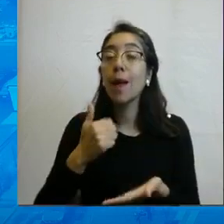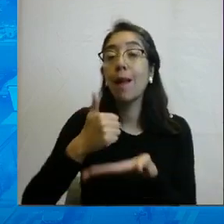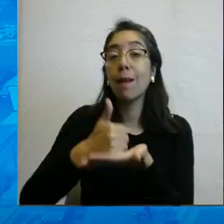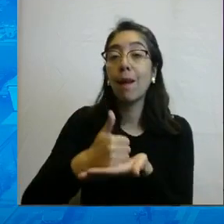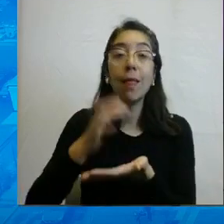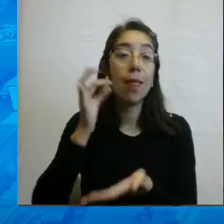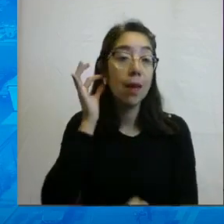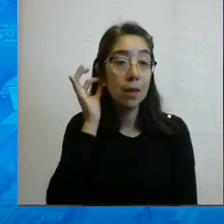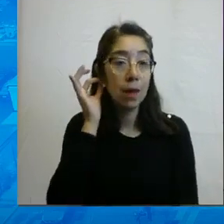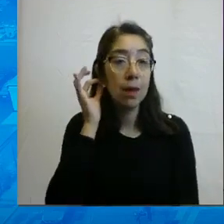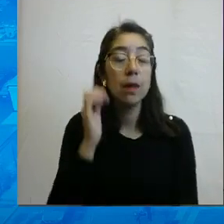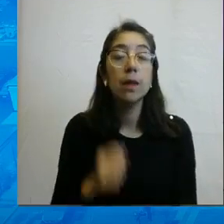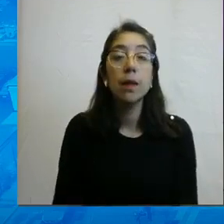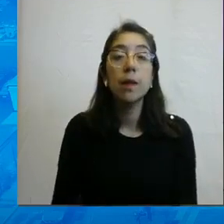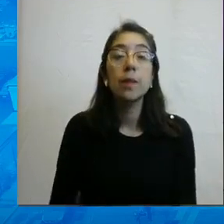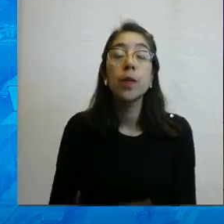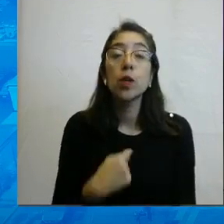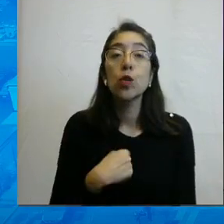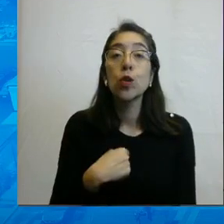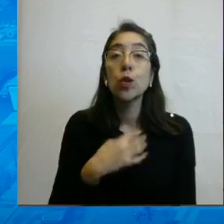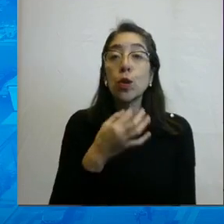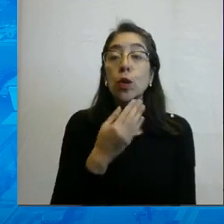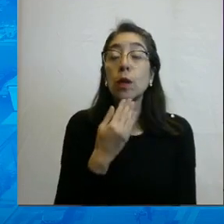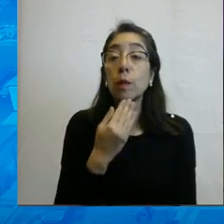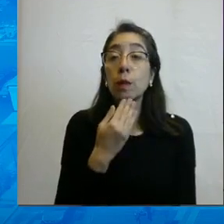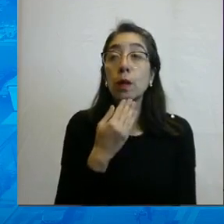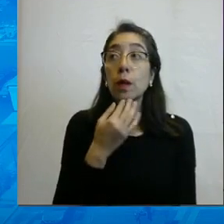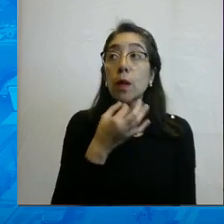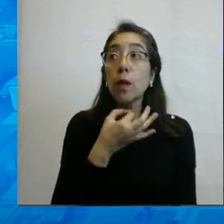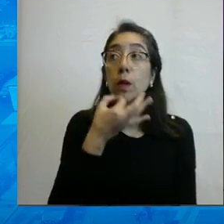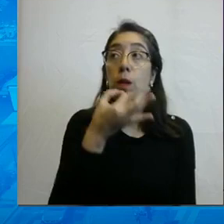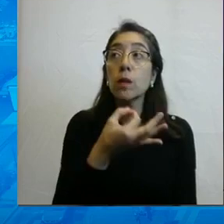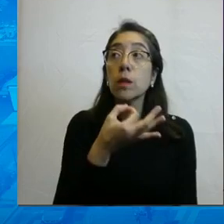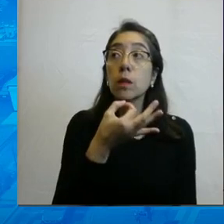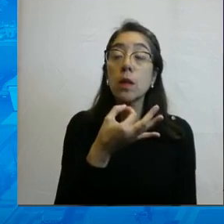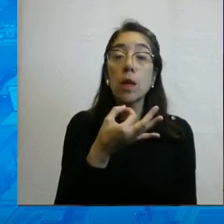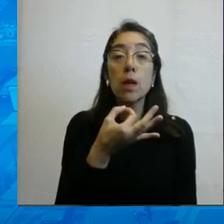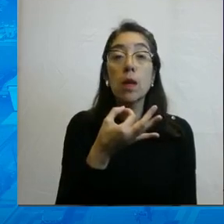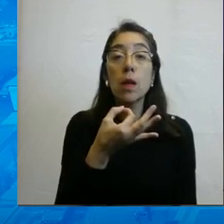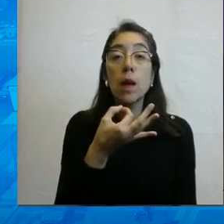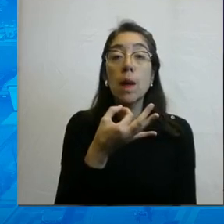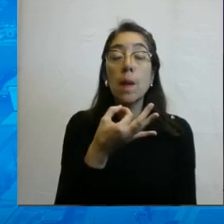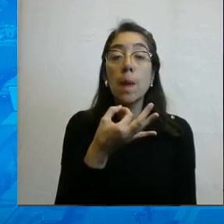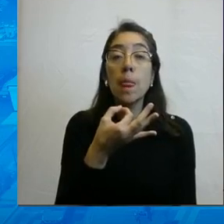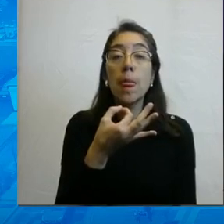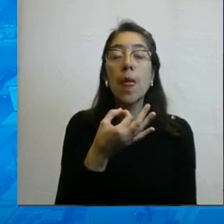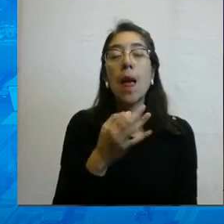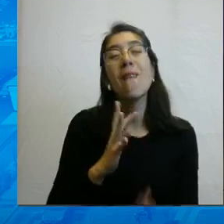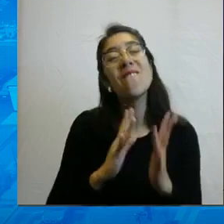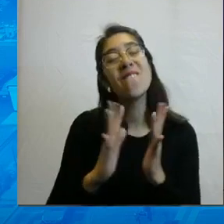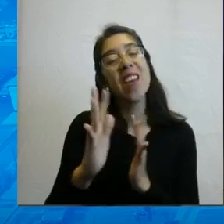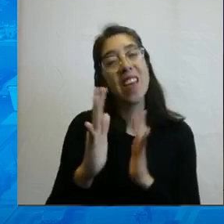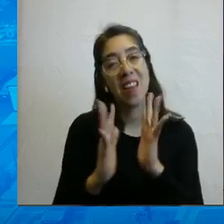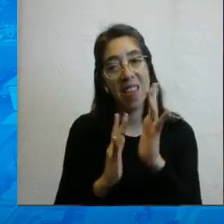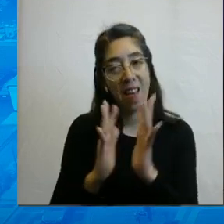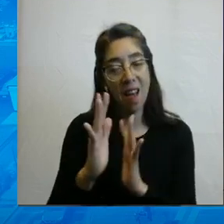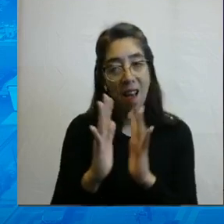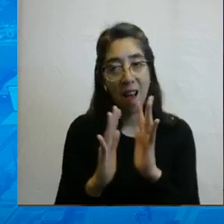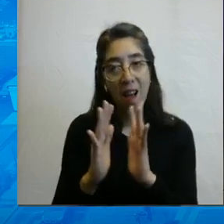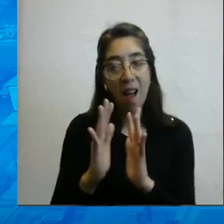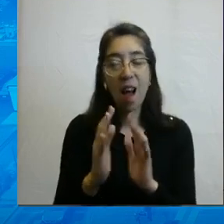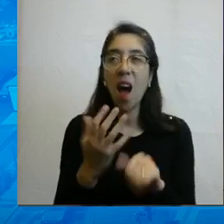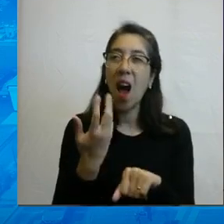concejal, presidente, quisiera referirme a lo que pasó hace algunos días en la Feria de Emprendedores de la Plaza de Armas, donde se produjo un